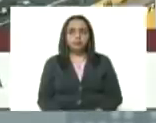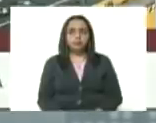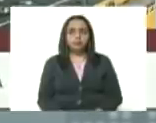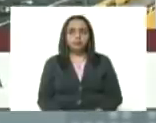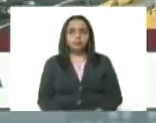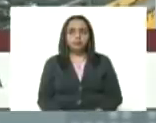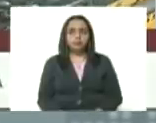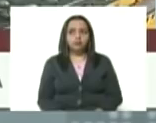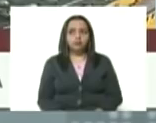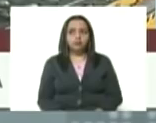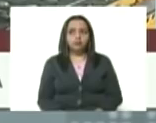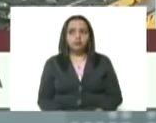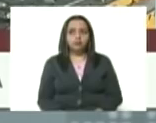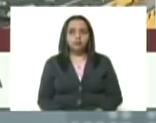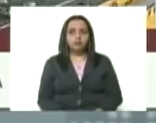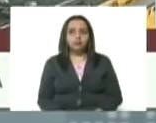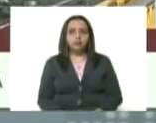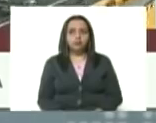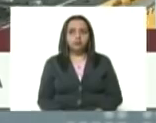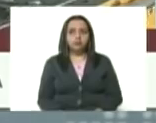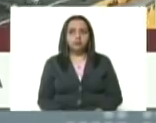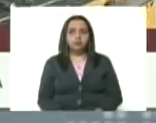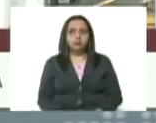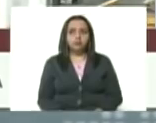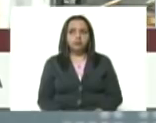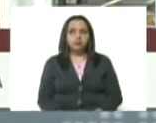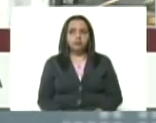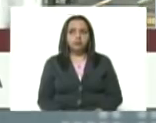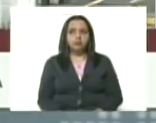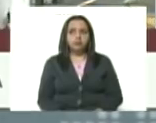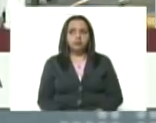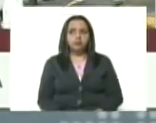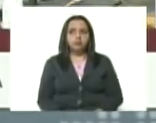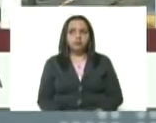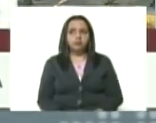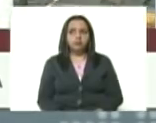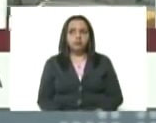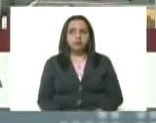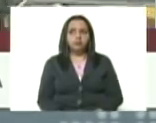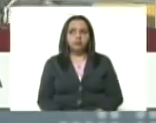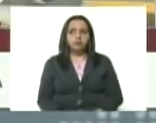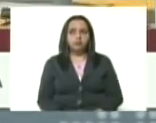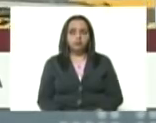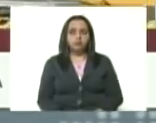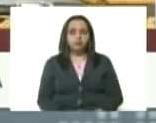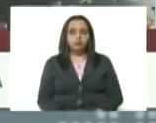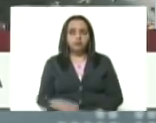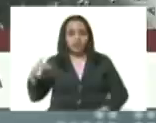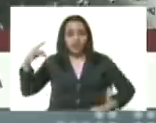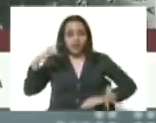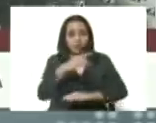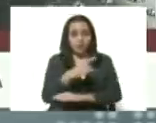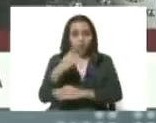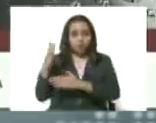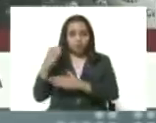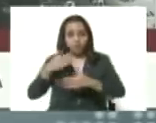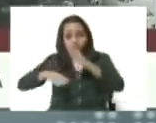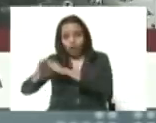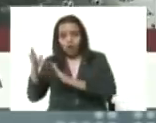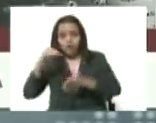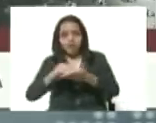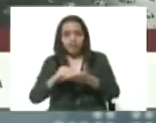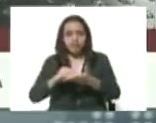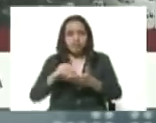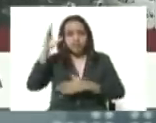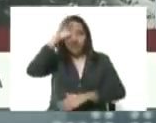were stranded in Venezuela while doing some business because of pandemic. El avión que regresa a Turquía va a